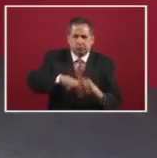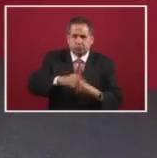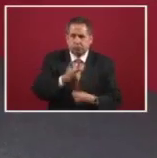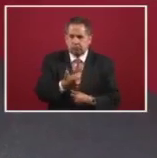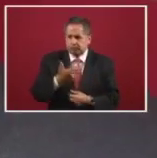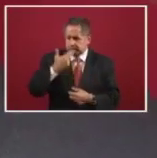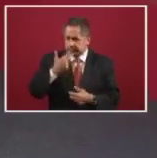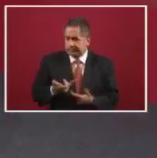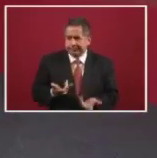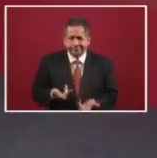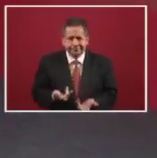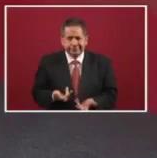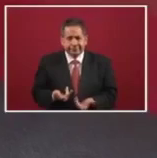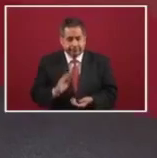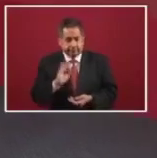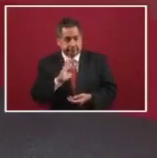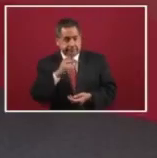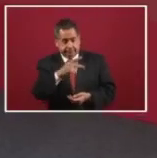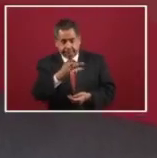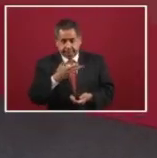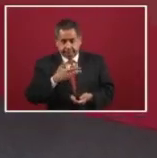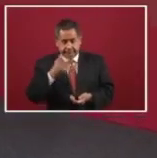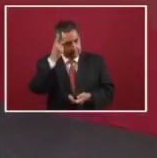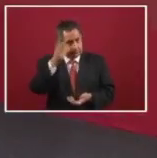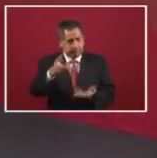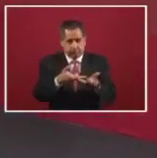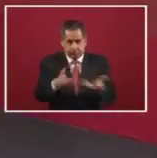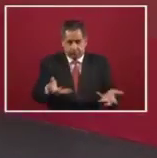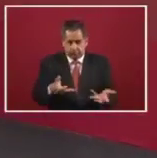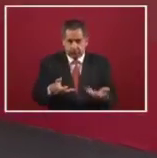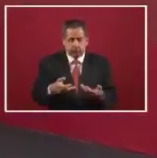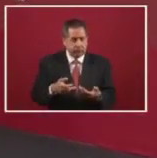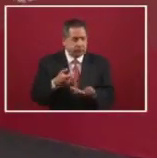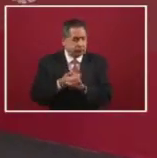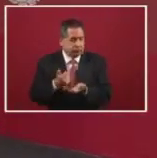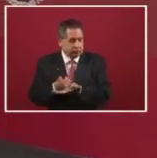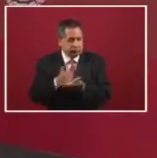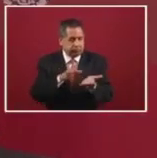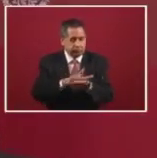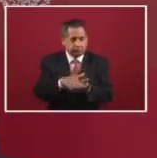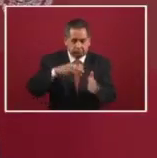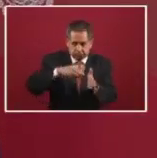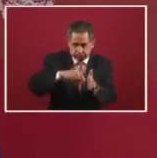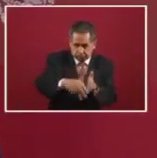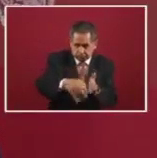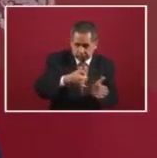porque si tienen sus tierras y tienen el apoyo para cultivarlas,